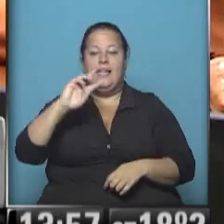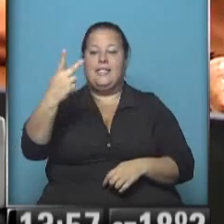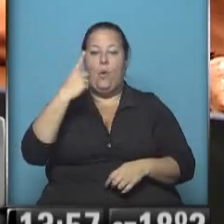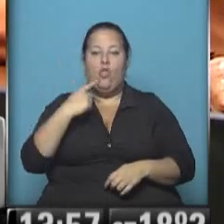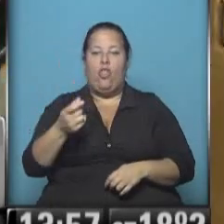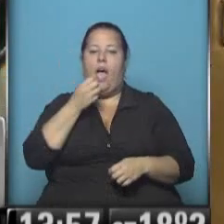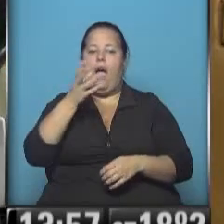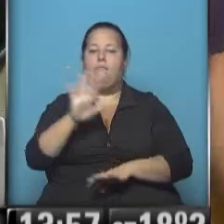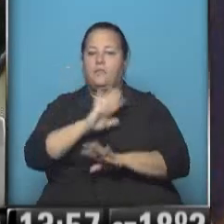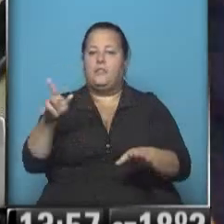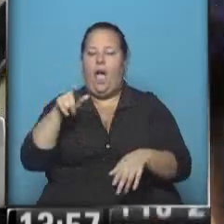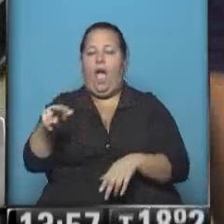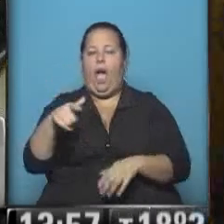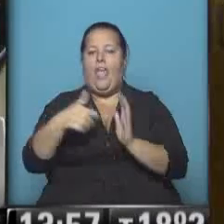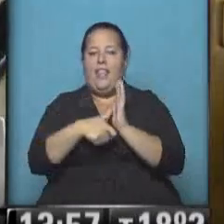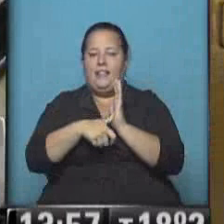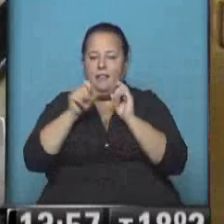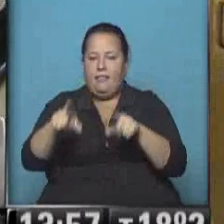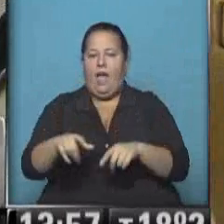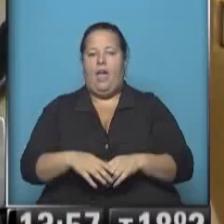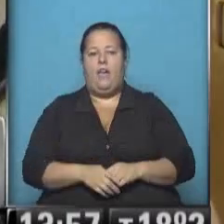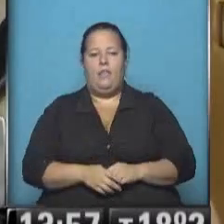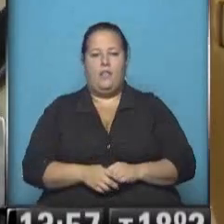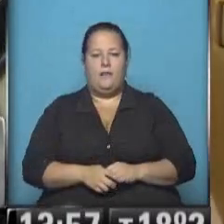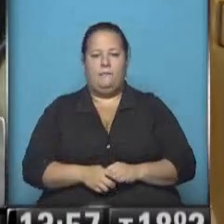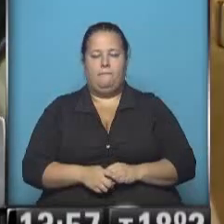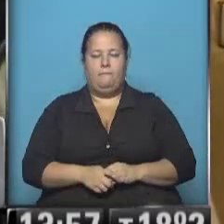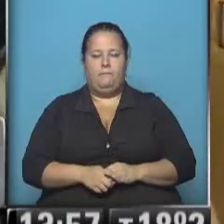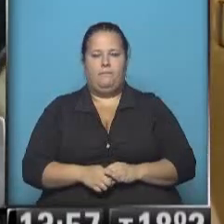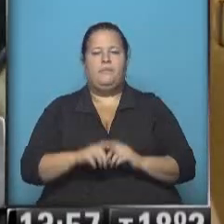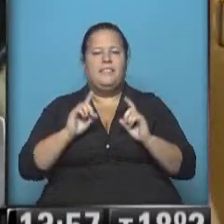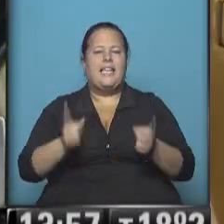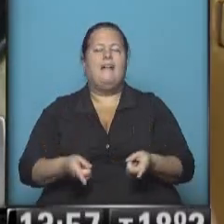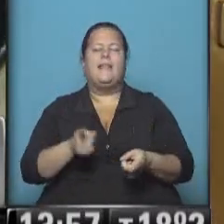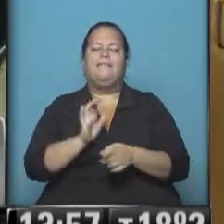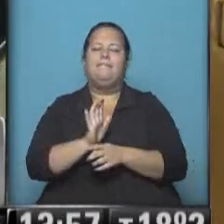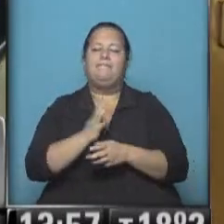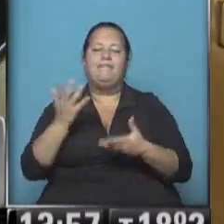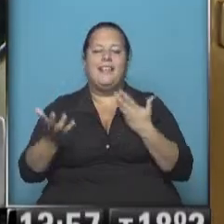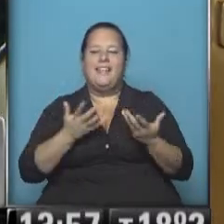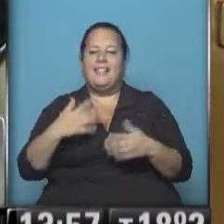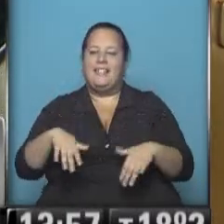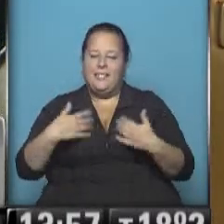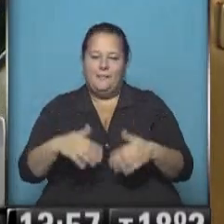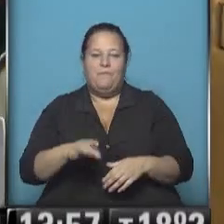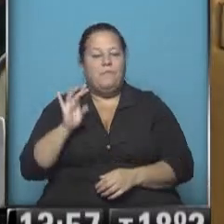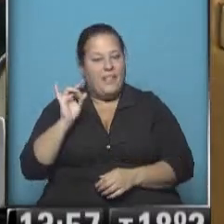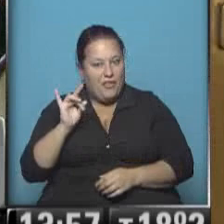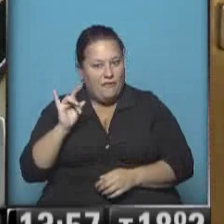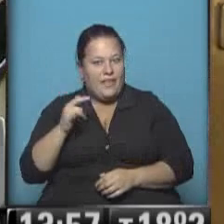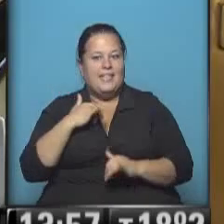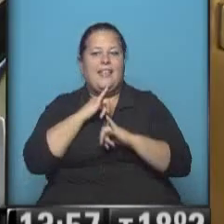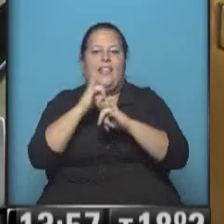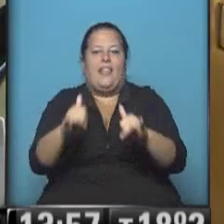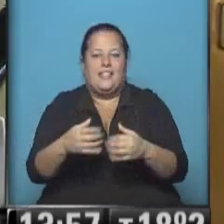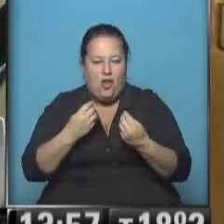le confirmaron su su identidad y y también es algo muy difícil de transmitir